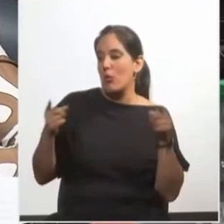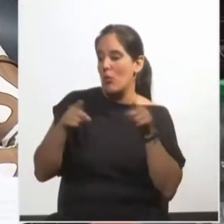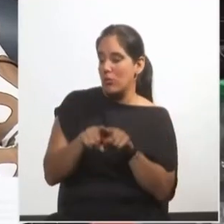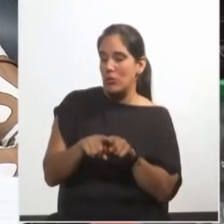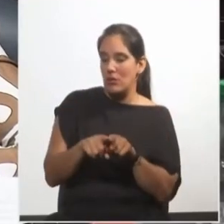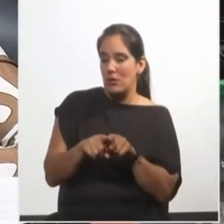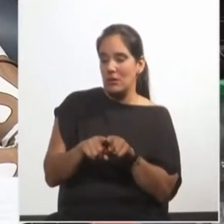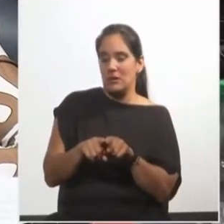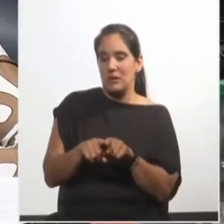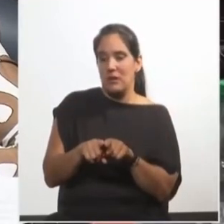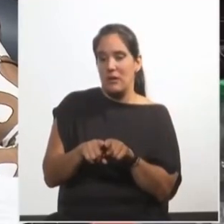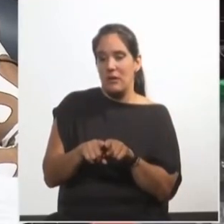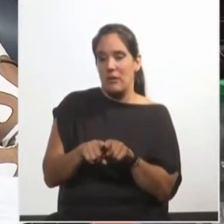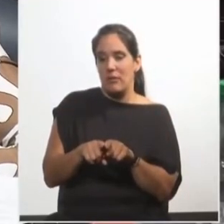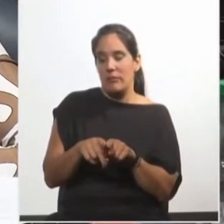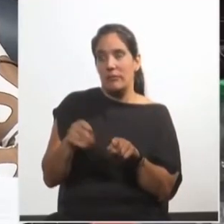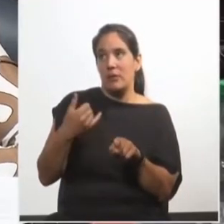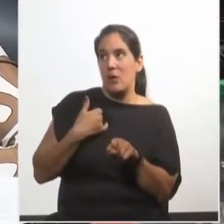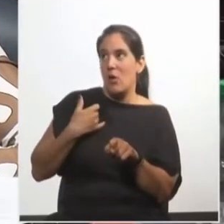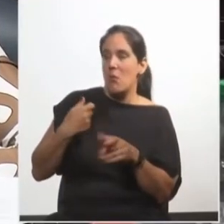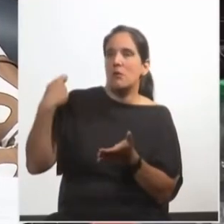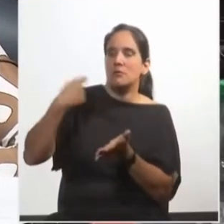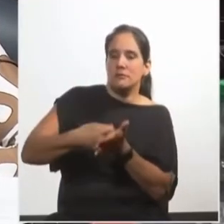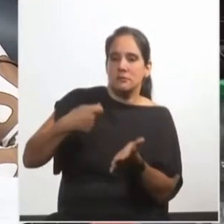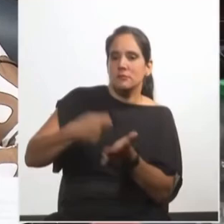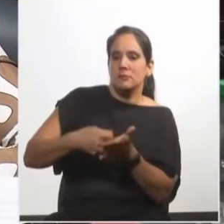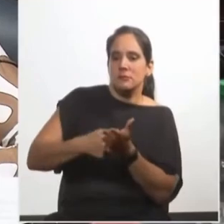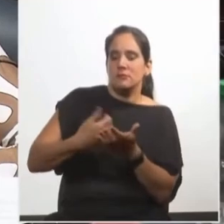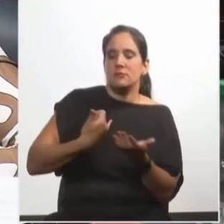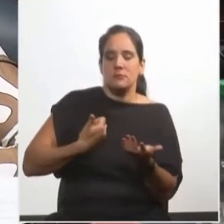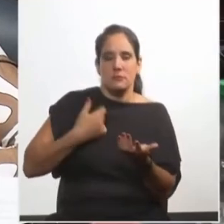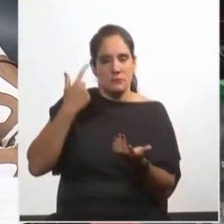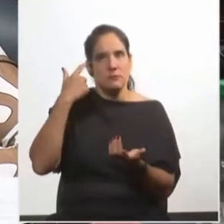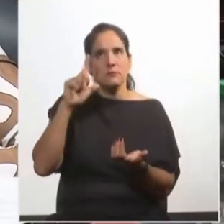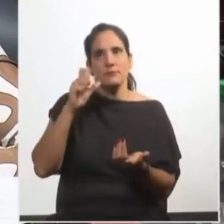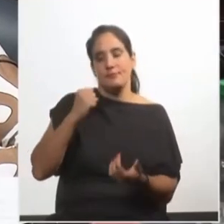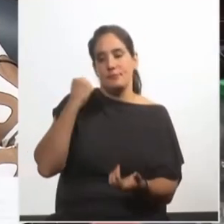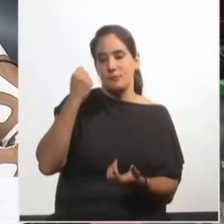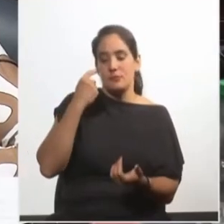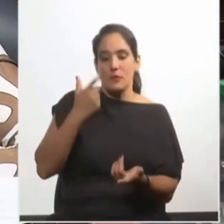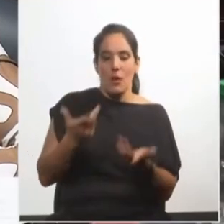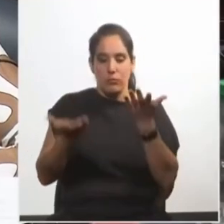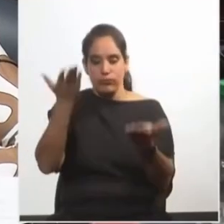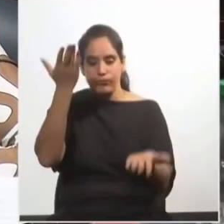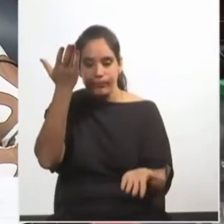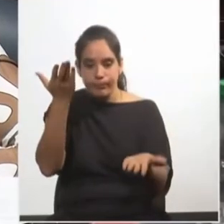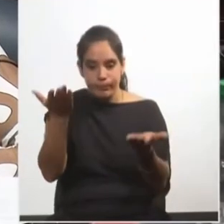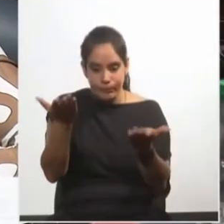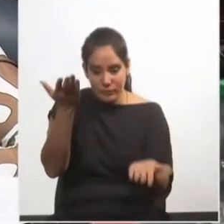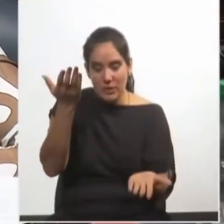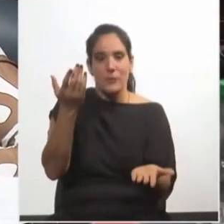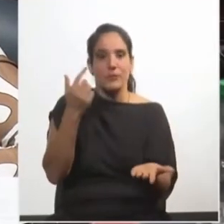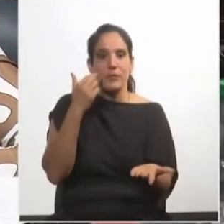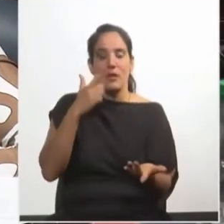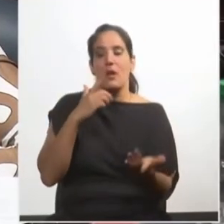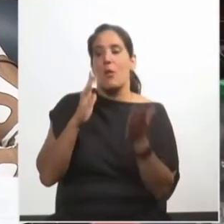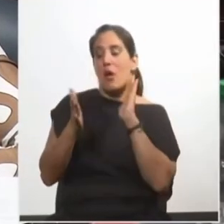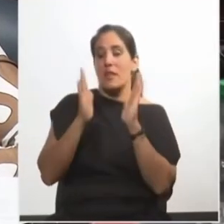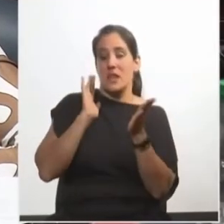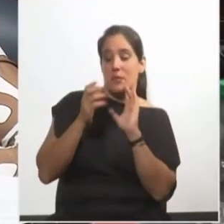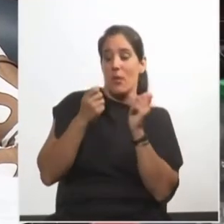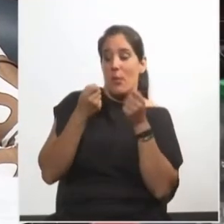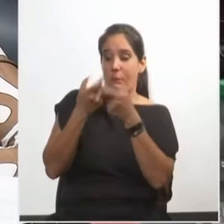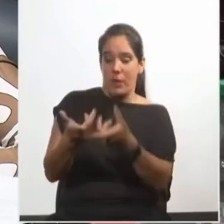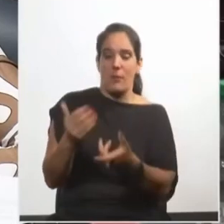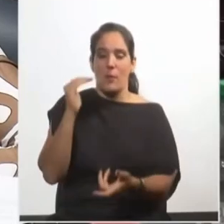a la seguridad social y porque, fundamentalmente, mantiene inequidades y privilegios como el tratamiento que recibe